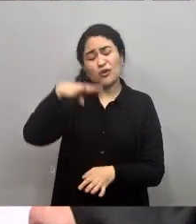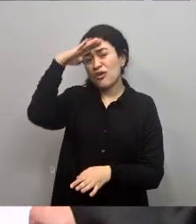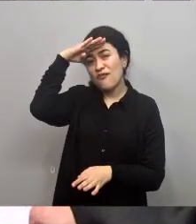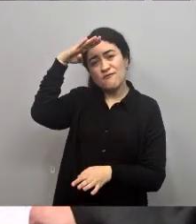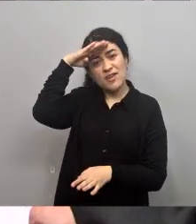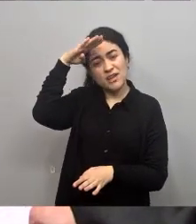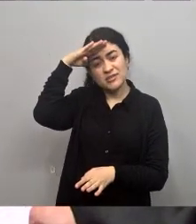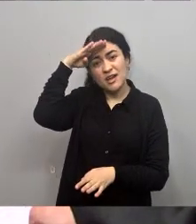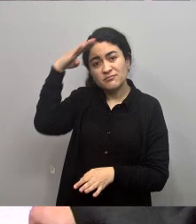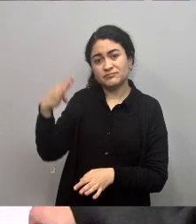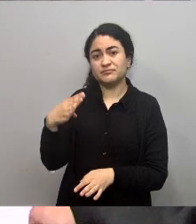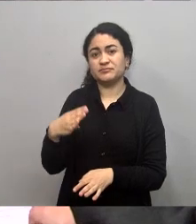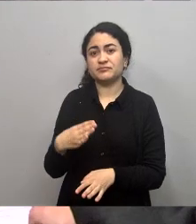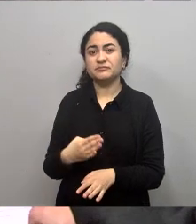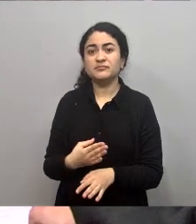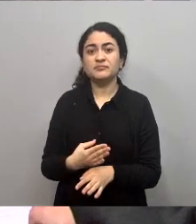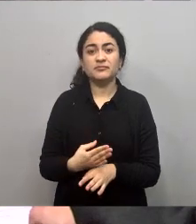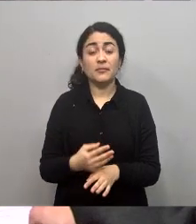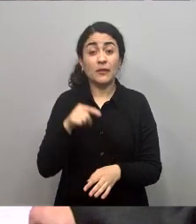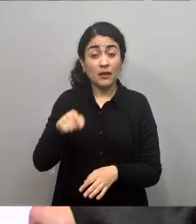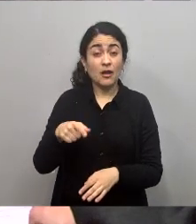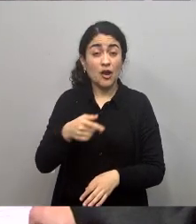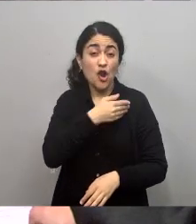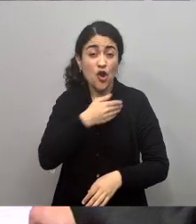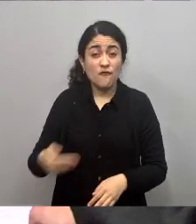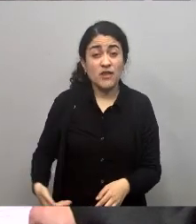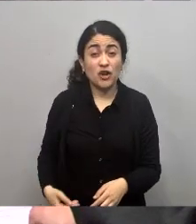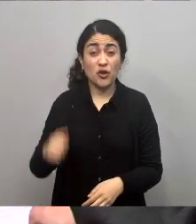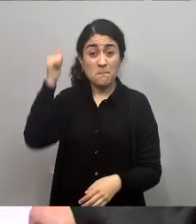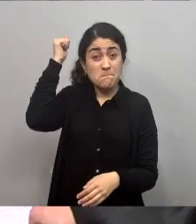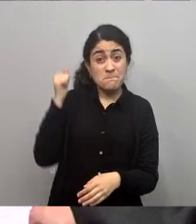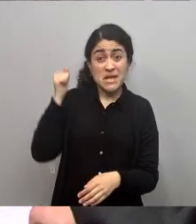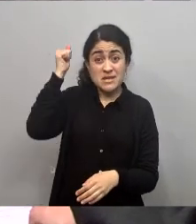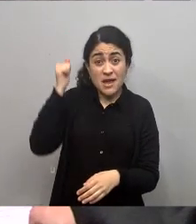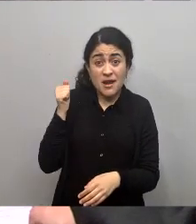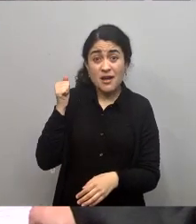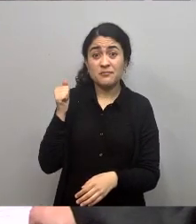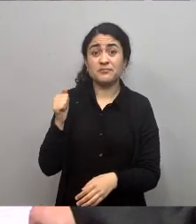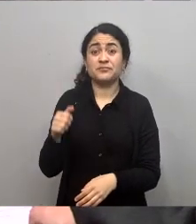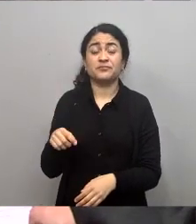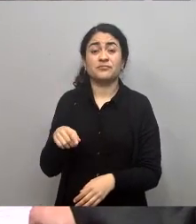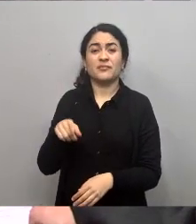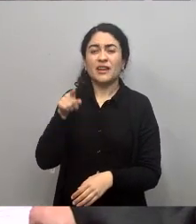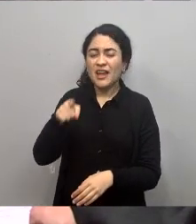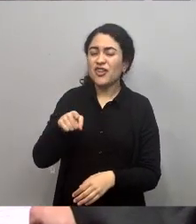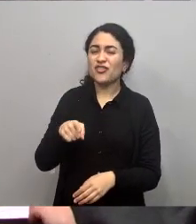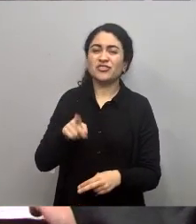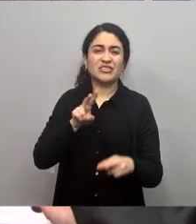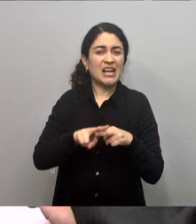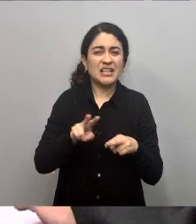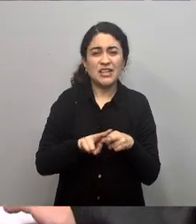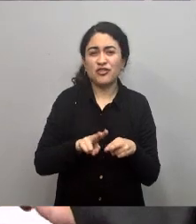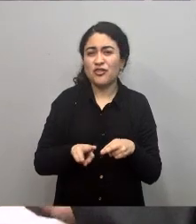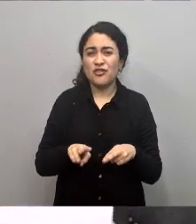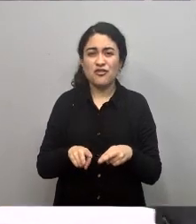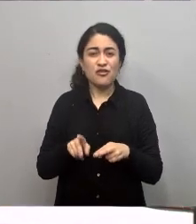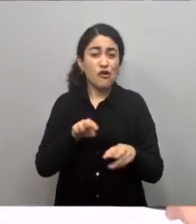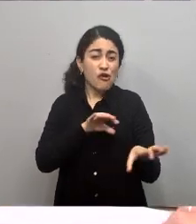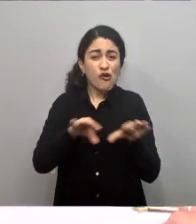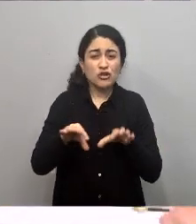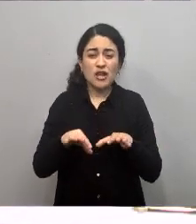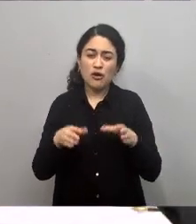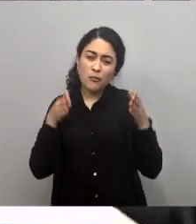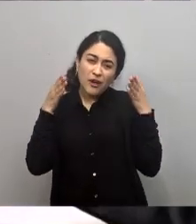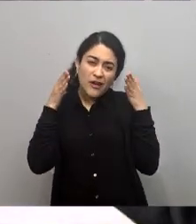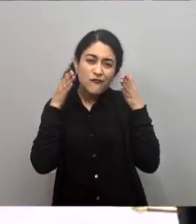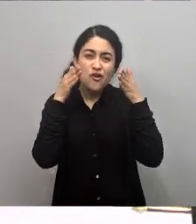en definitiva hoy día el gobierno, el presidente Piñera está haciendo pero cosas que van en una línea pero